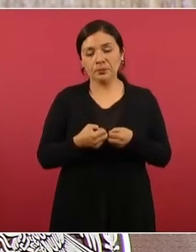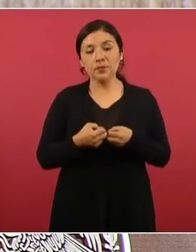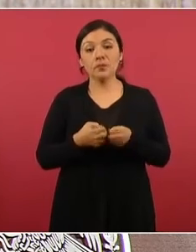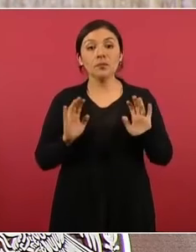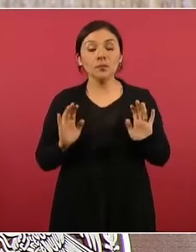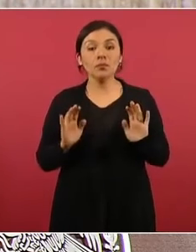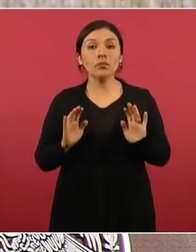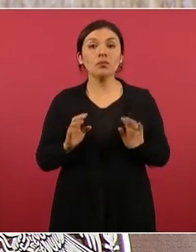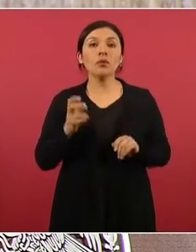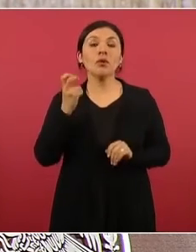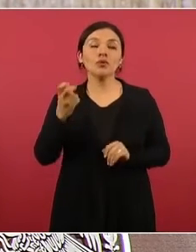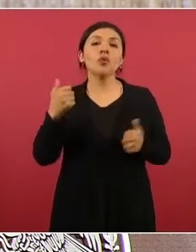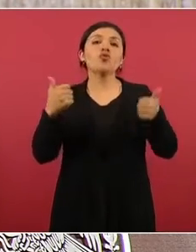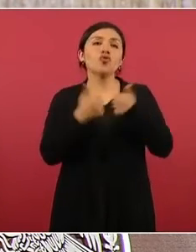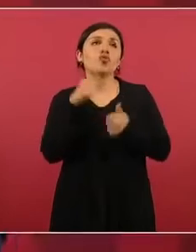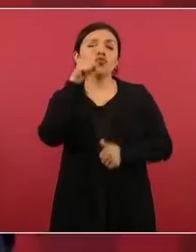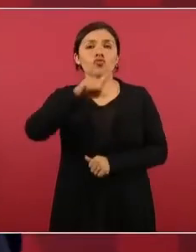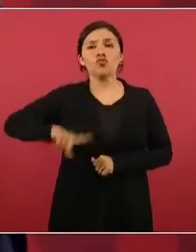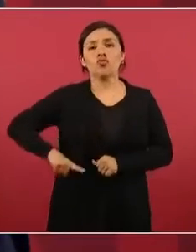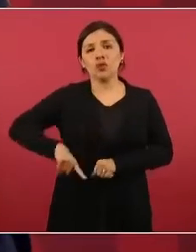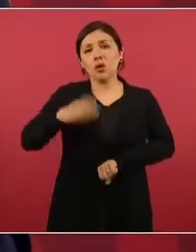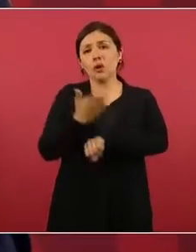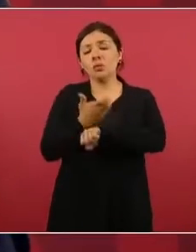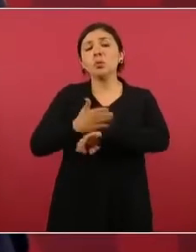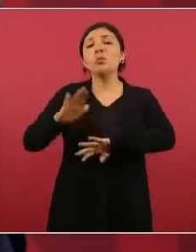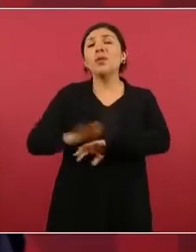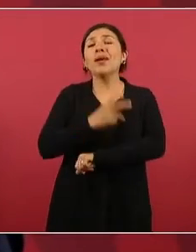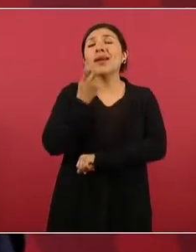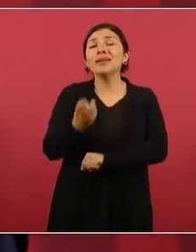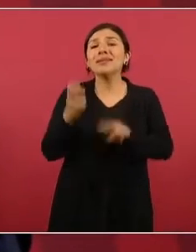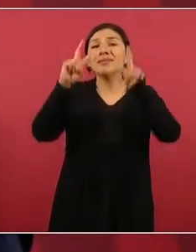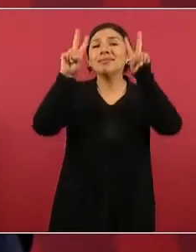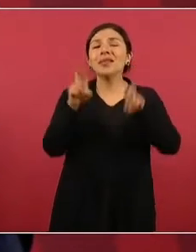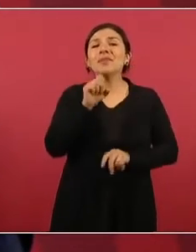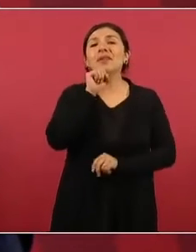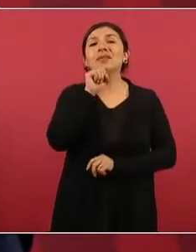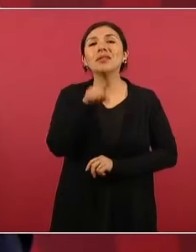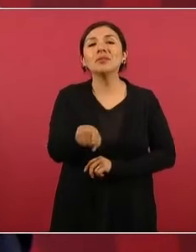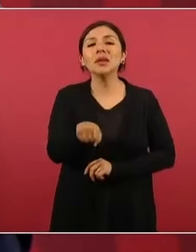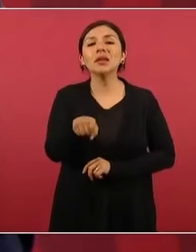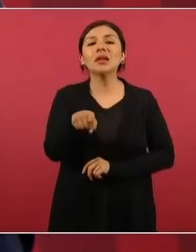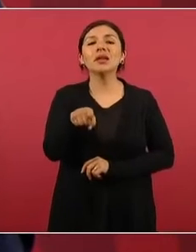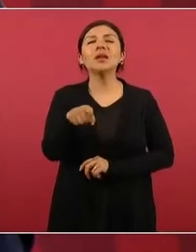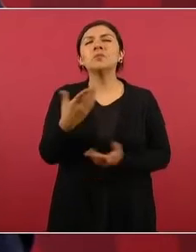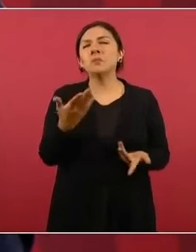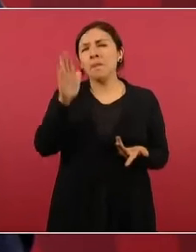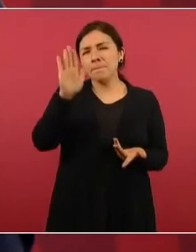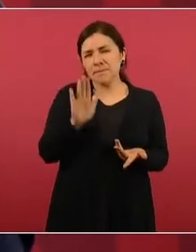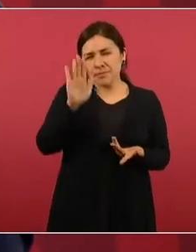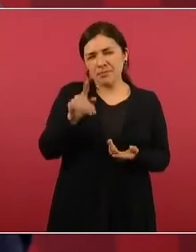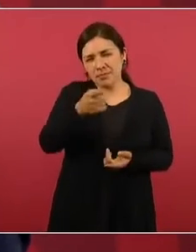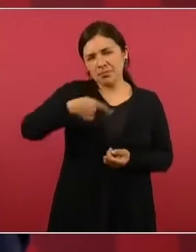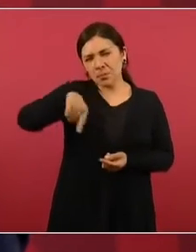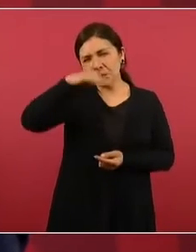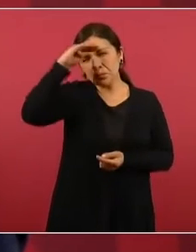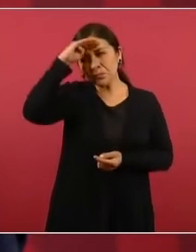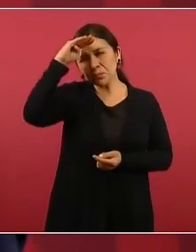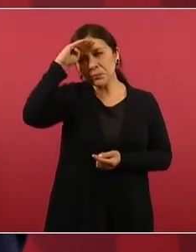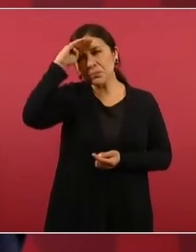que se tiene con el gobierno de Estados Unidos, porque también este es un tema, aunque parezca